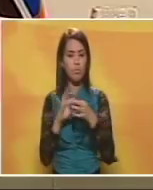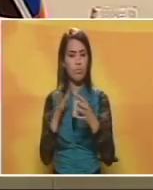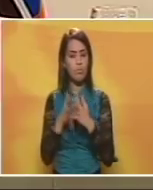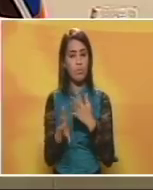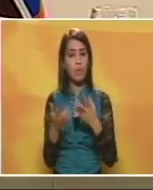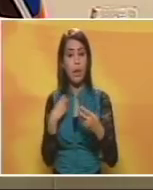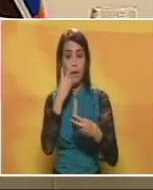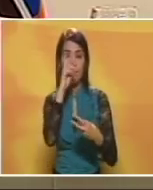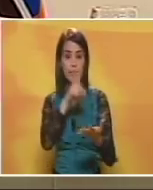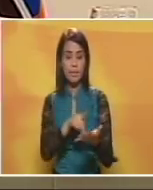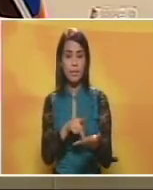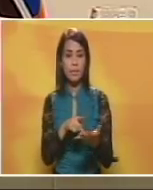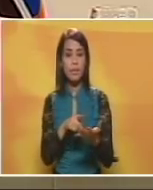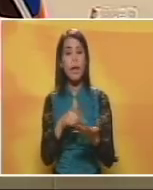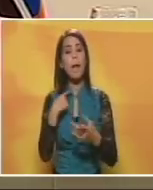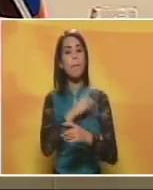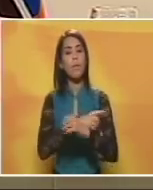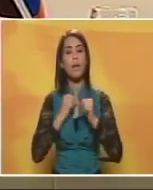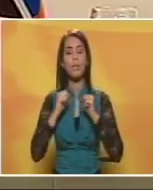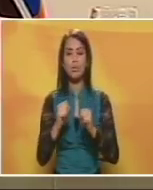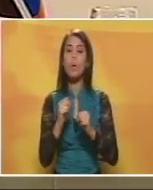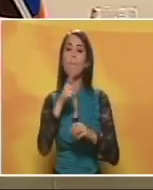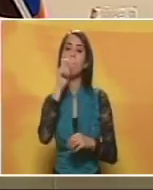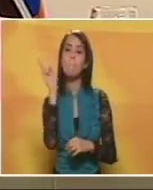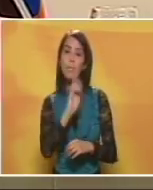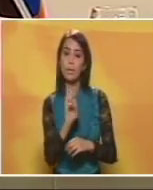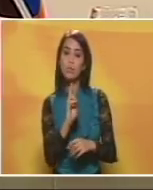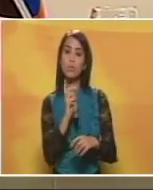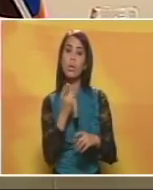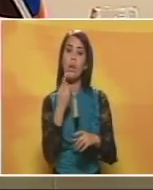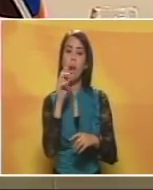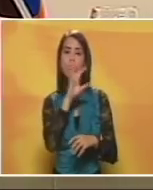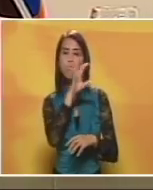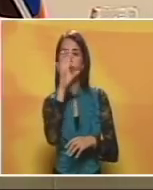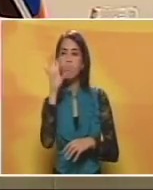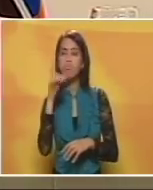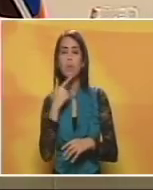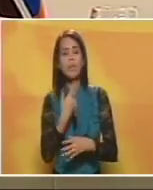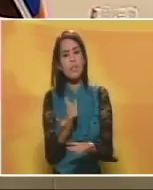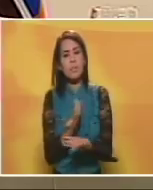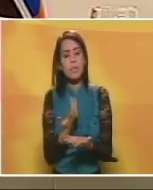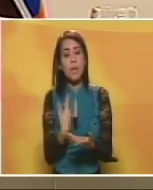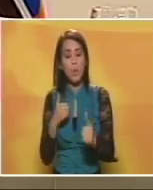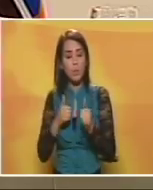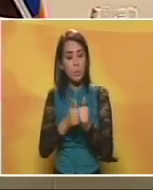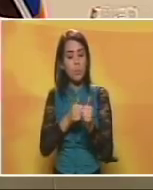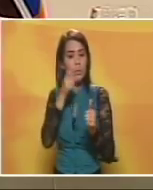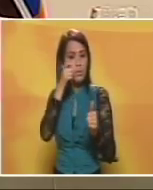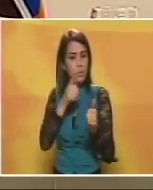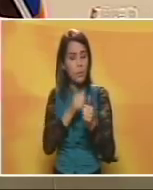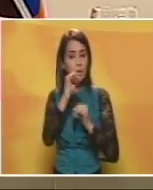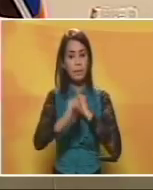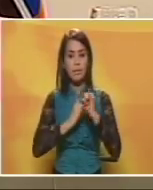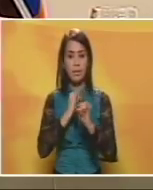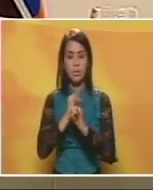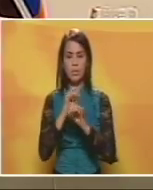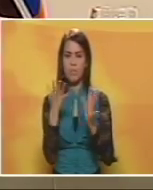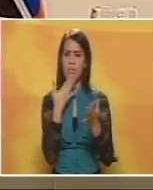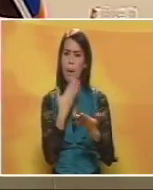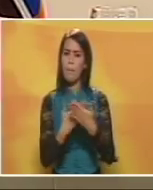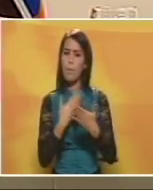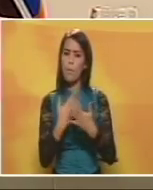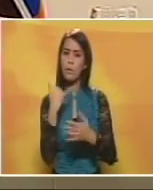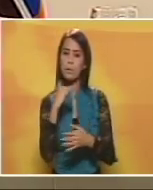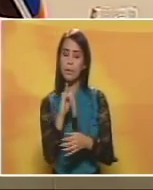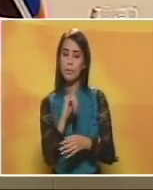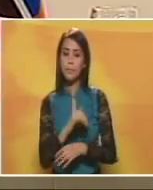la visita que realizó el Poder Electoral venezolano a varios países, bueno, ¿qué nos puede decir de lo que es el acompañamiento internacional? ¿Qué propuestas